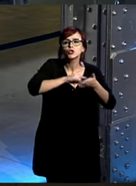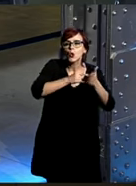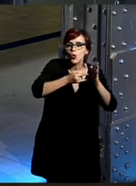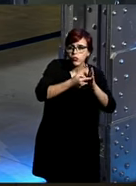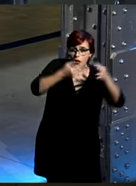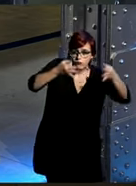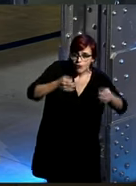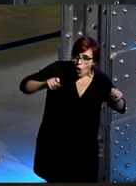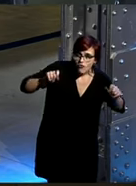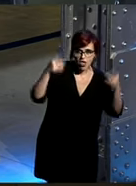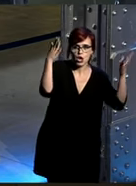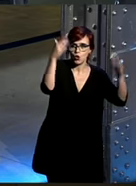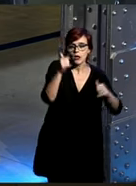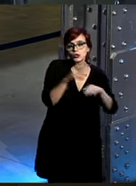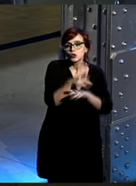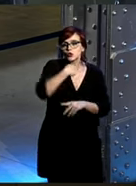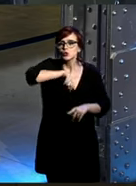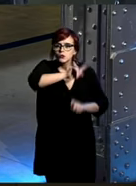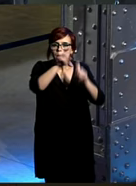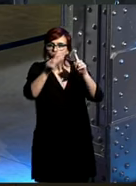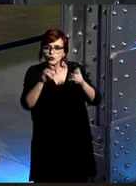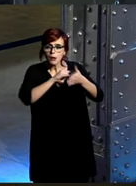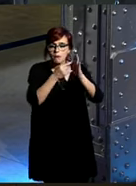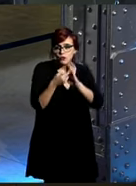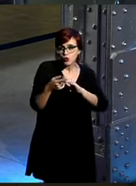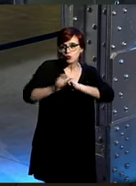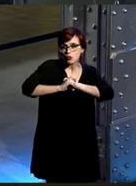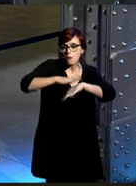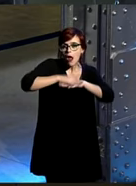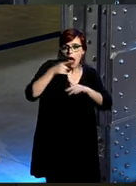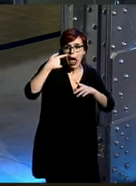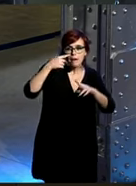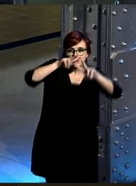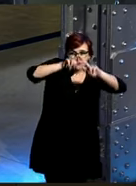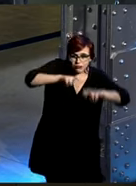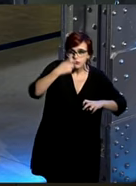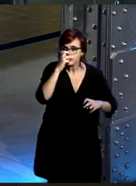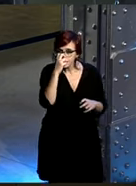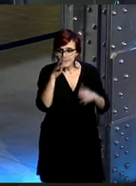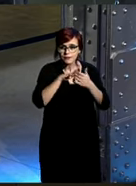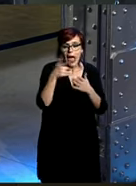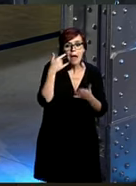son preguntas y métodos para explorar esas preguntas, ¿no? E indagar y experimentar.